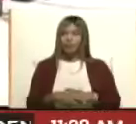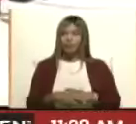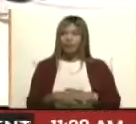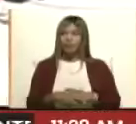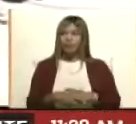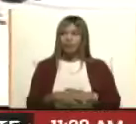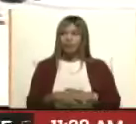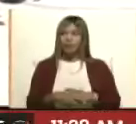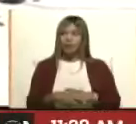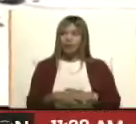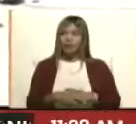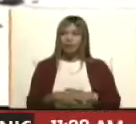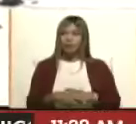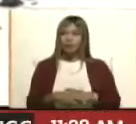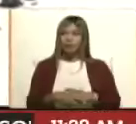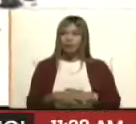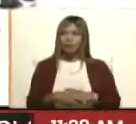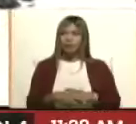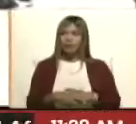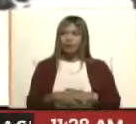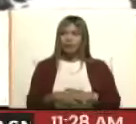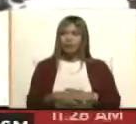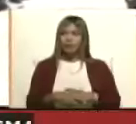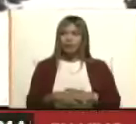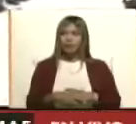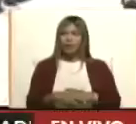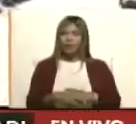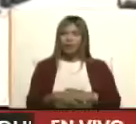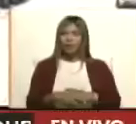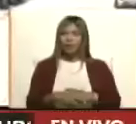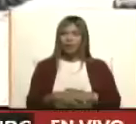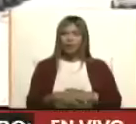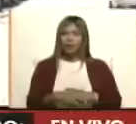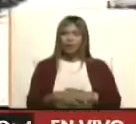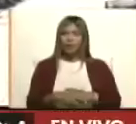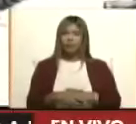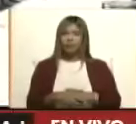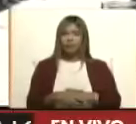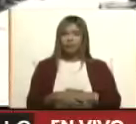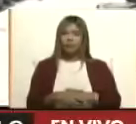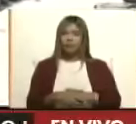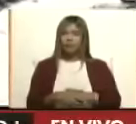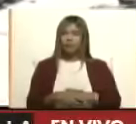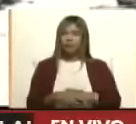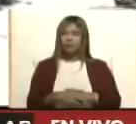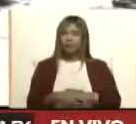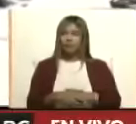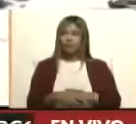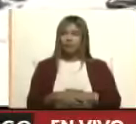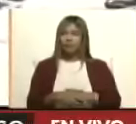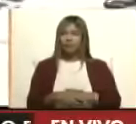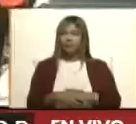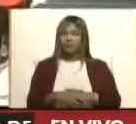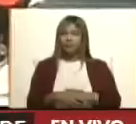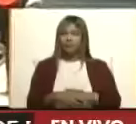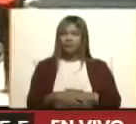General de la República, Tarek William Saab, precisamente en este despliegue del Plan República, recordemos que